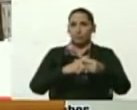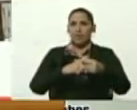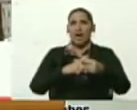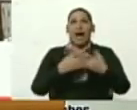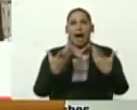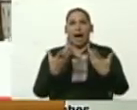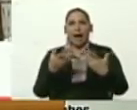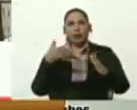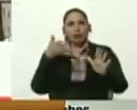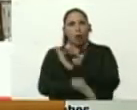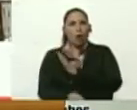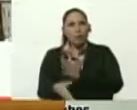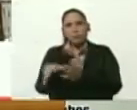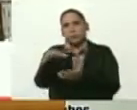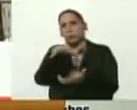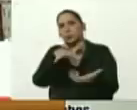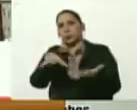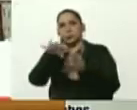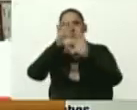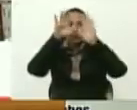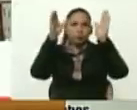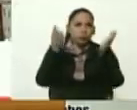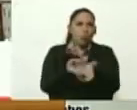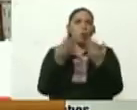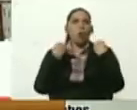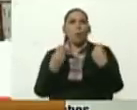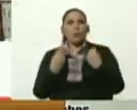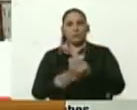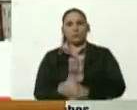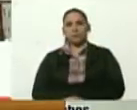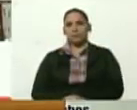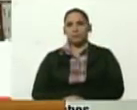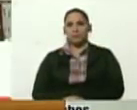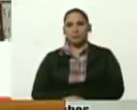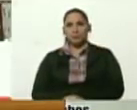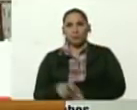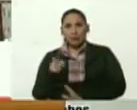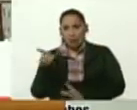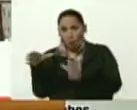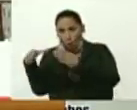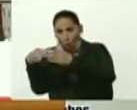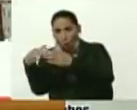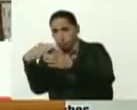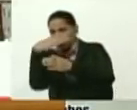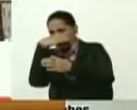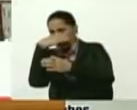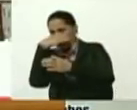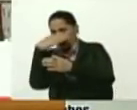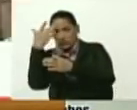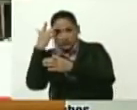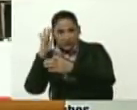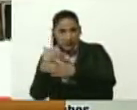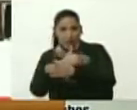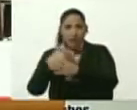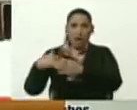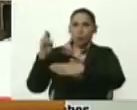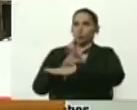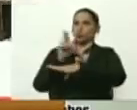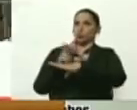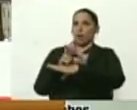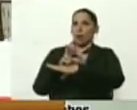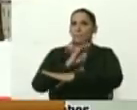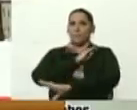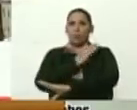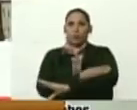comidilla global de cómo esta mafia que ha pretendido usar el poder, sin haber llegado